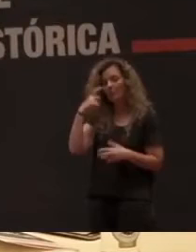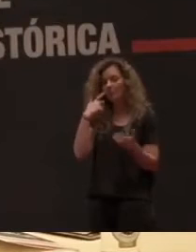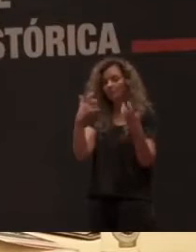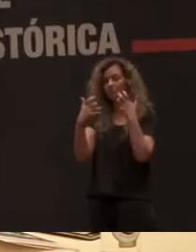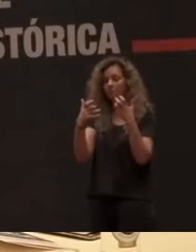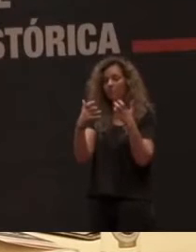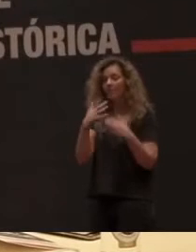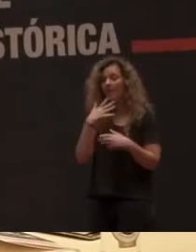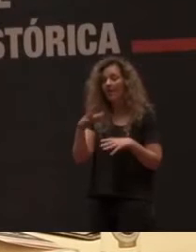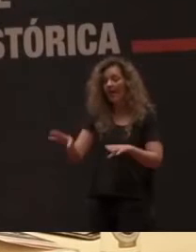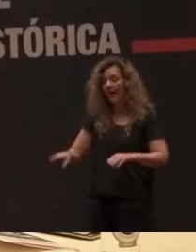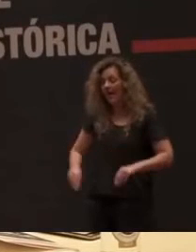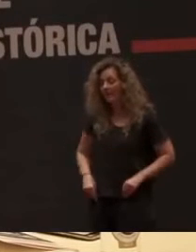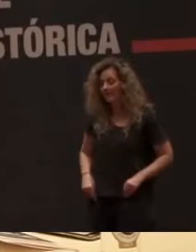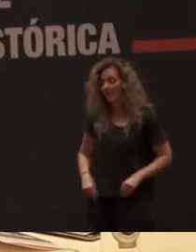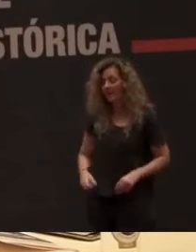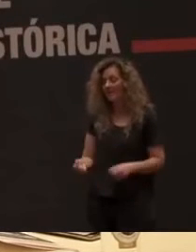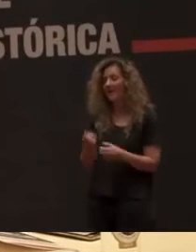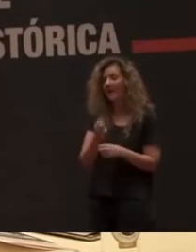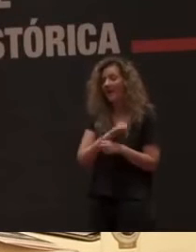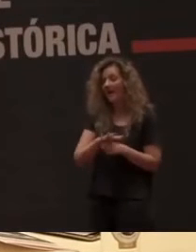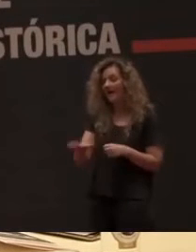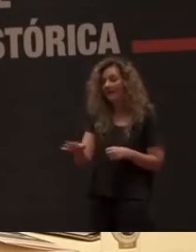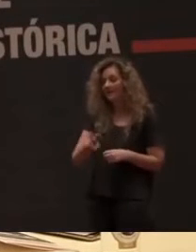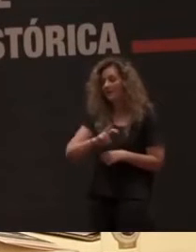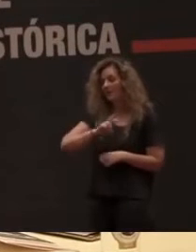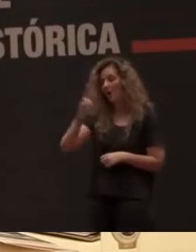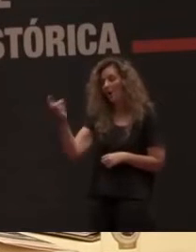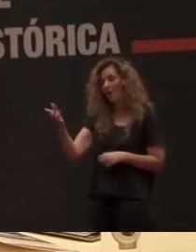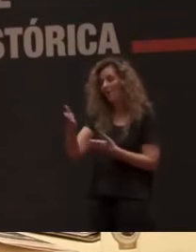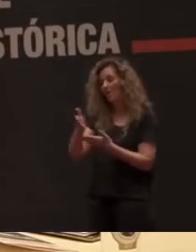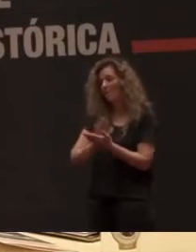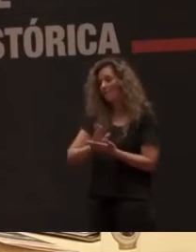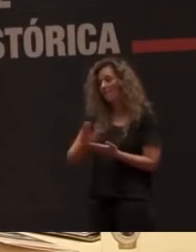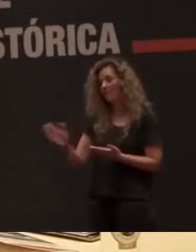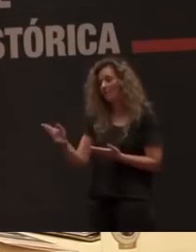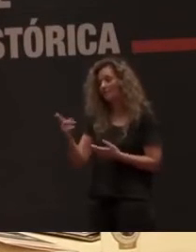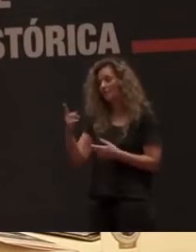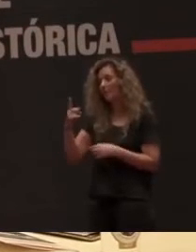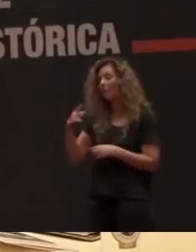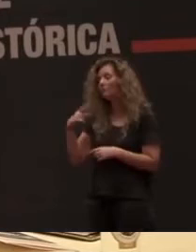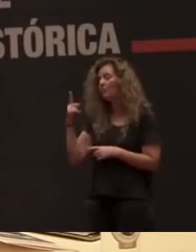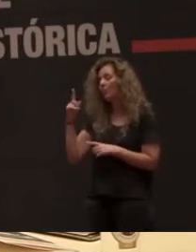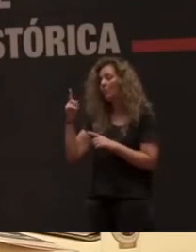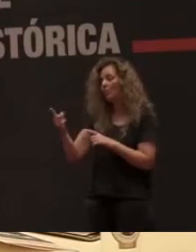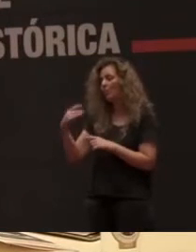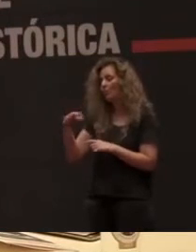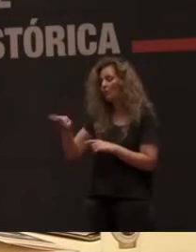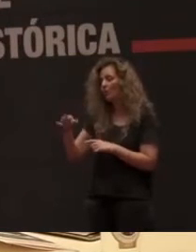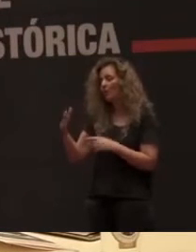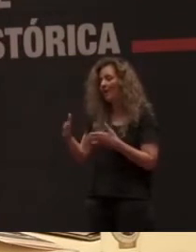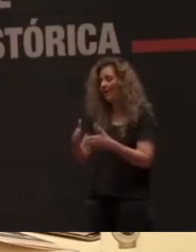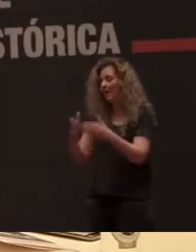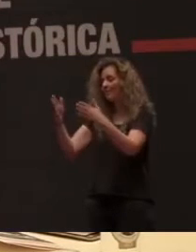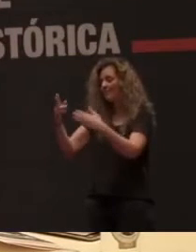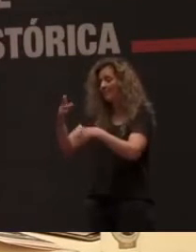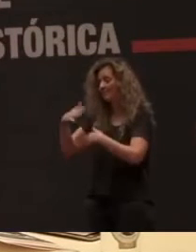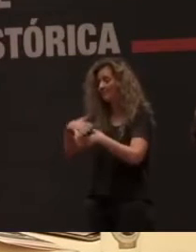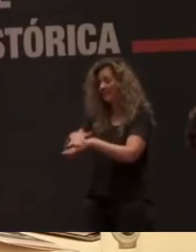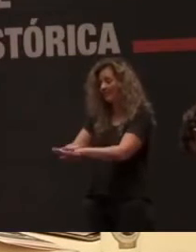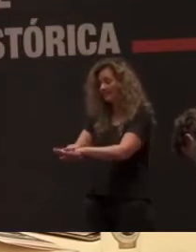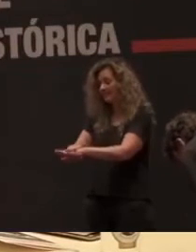as ideas do que a aceptación de que garantía a impunidade da outra parte constituía o único camino para integrarse no xogo político,